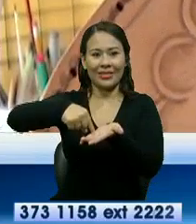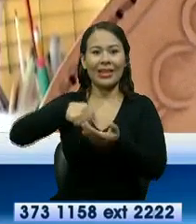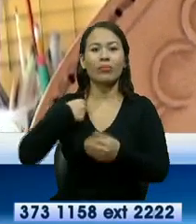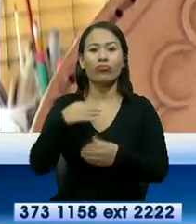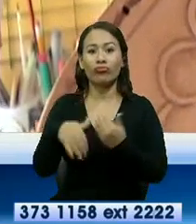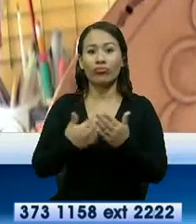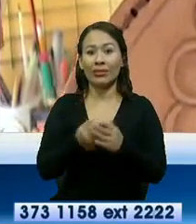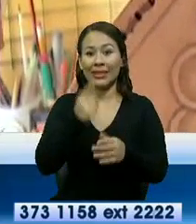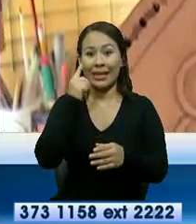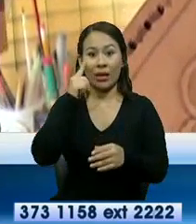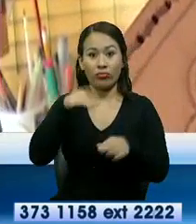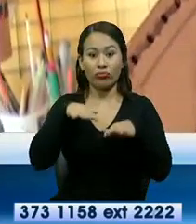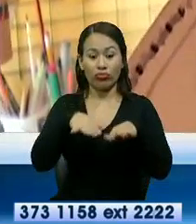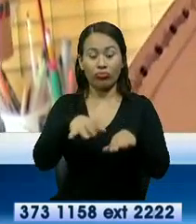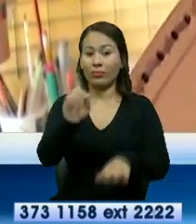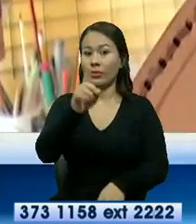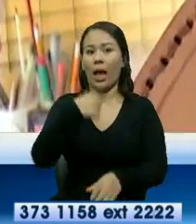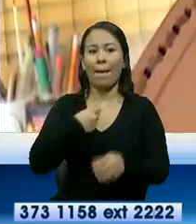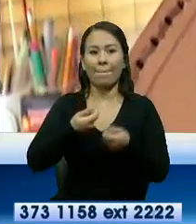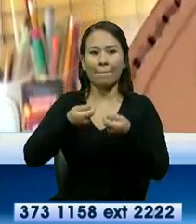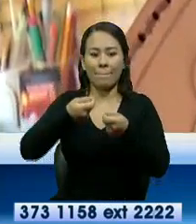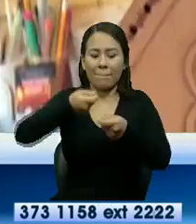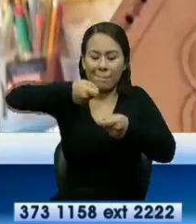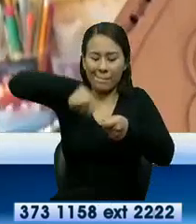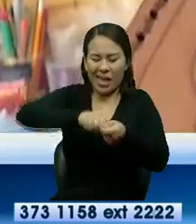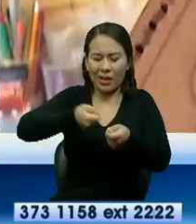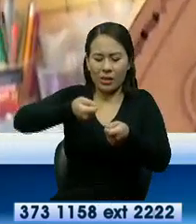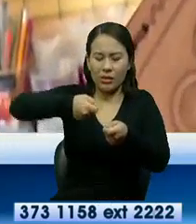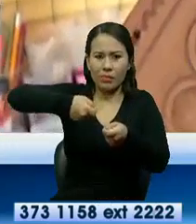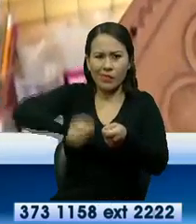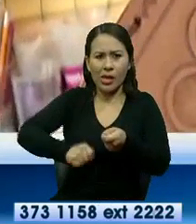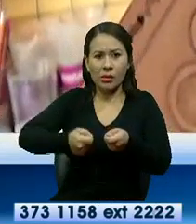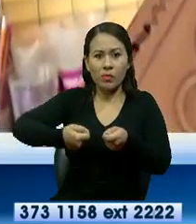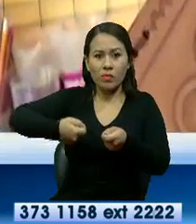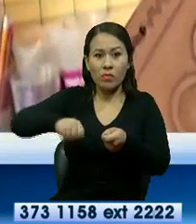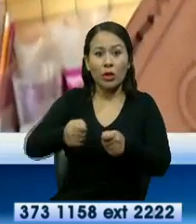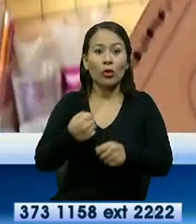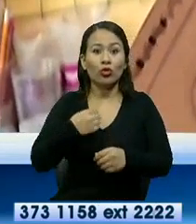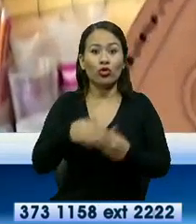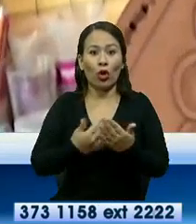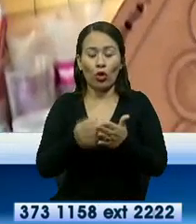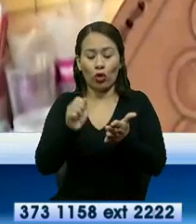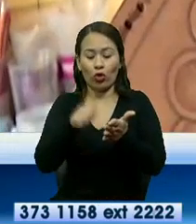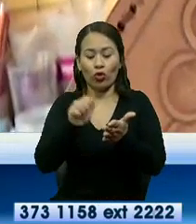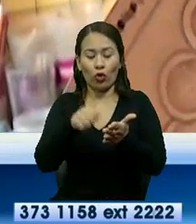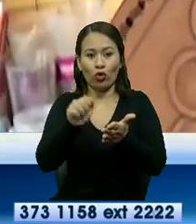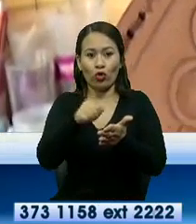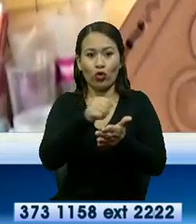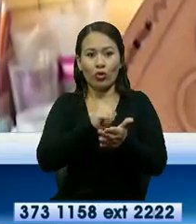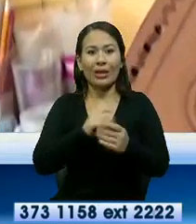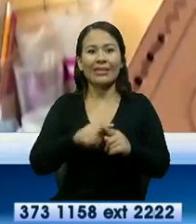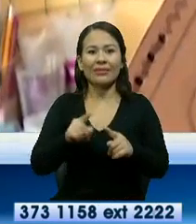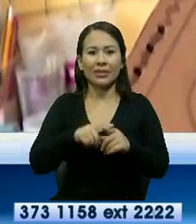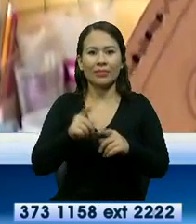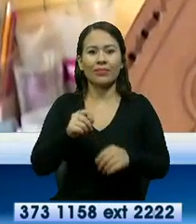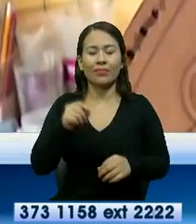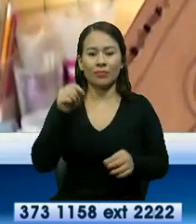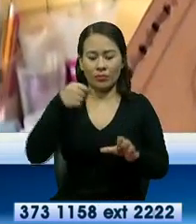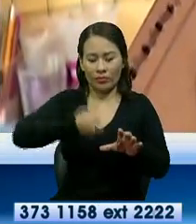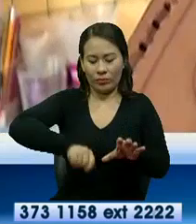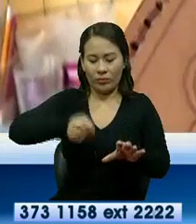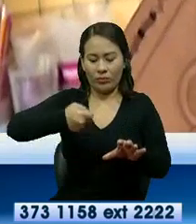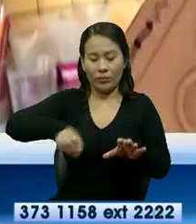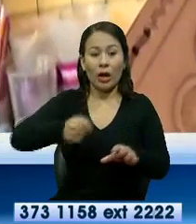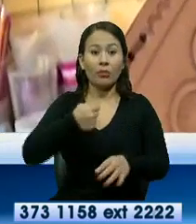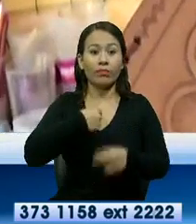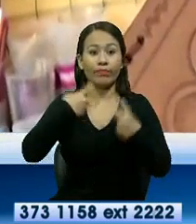entra nada de maquinaria todo es hecho eh con golpecitos con varios puntos que yo mismo